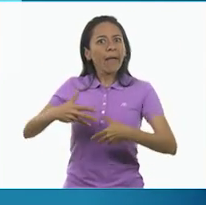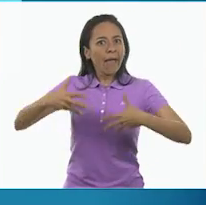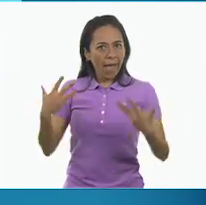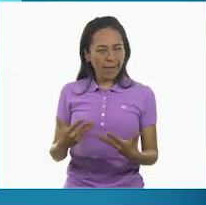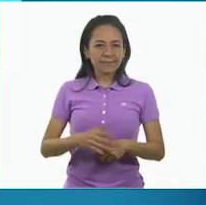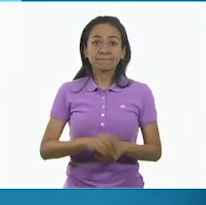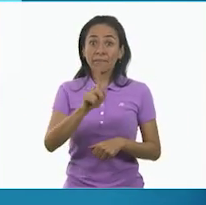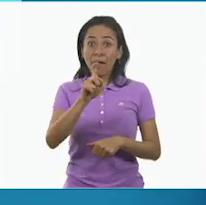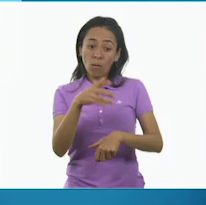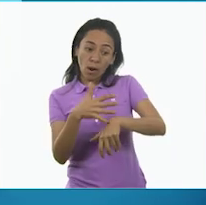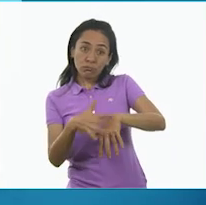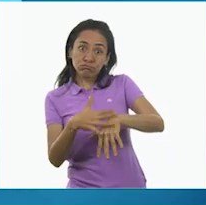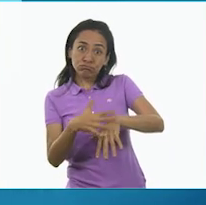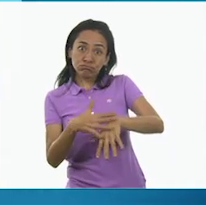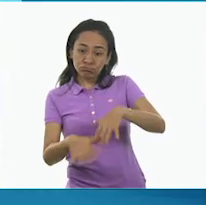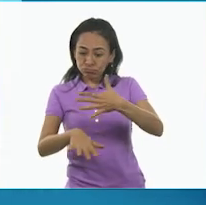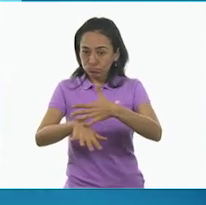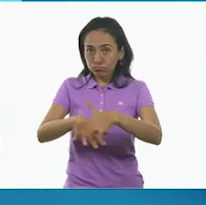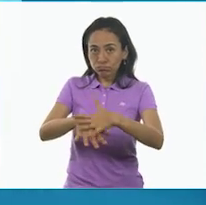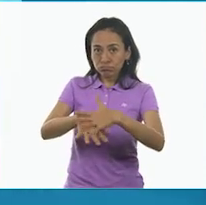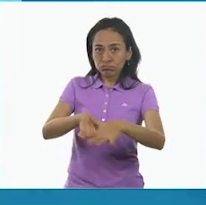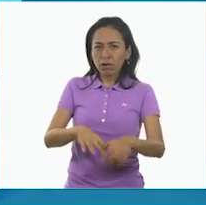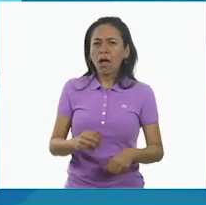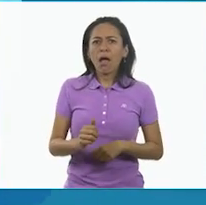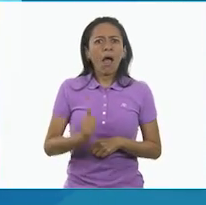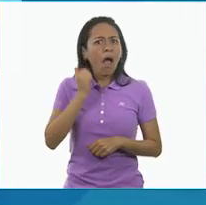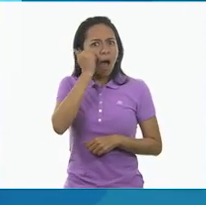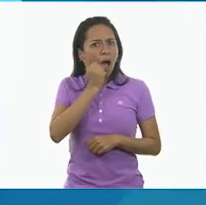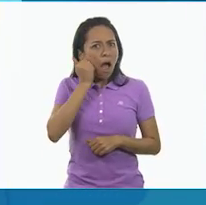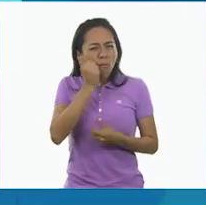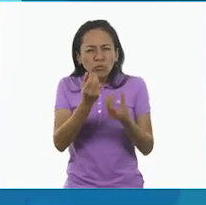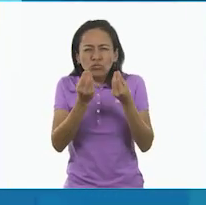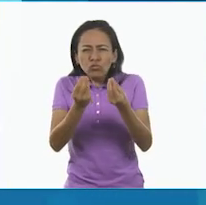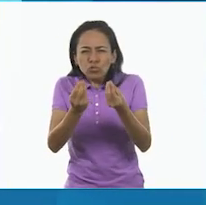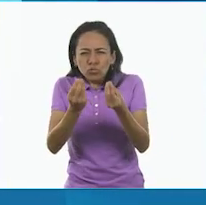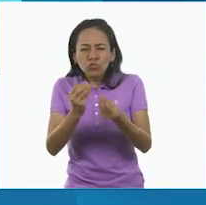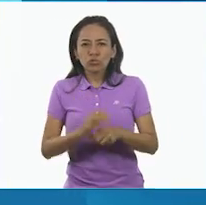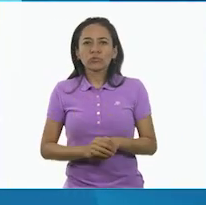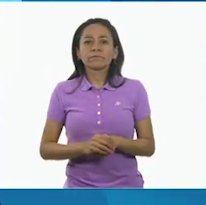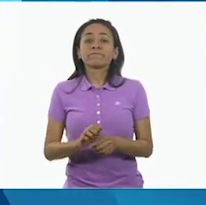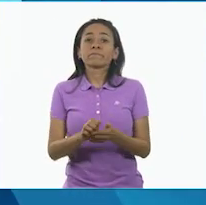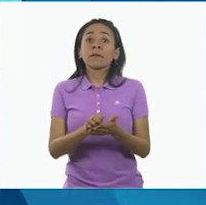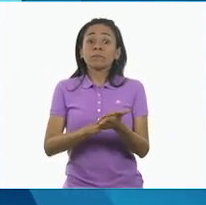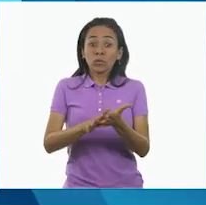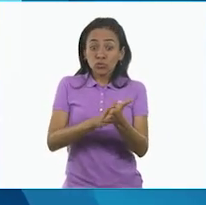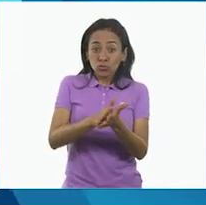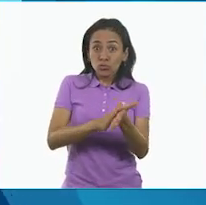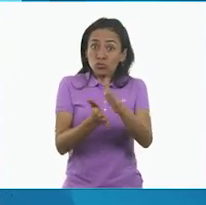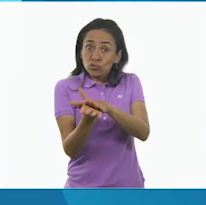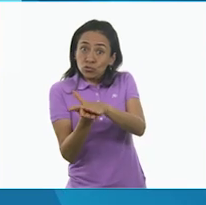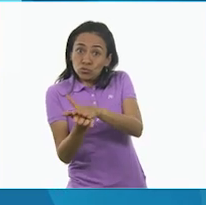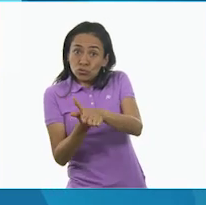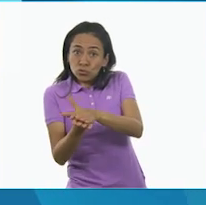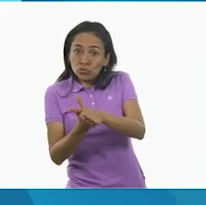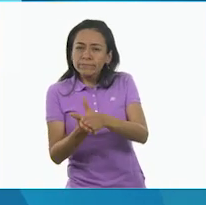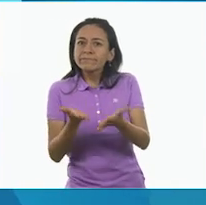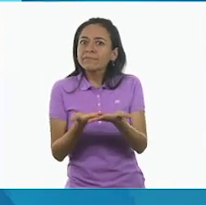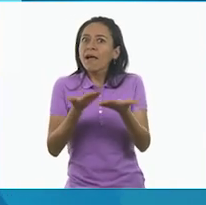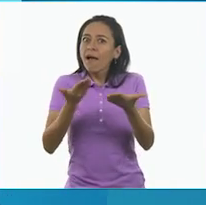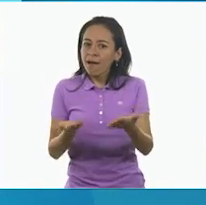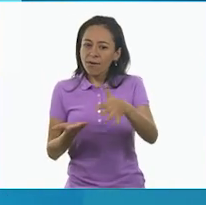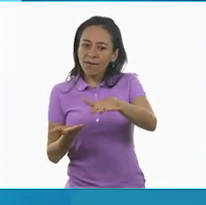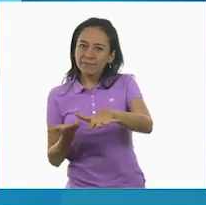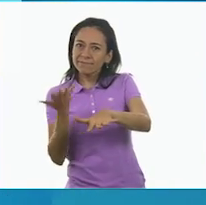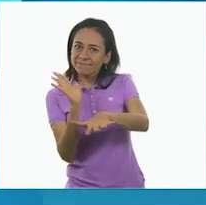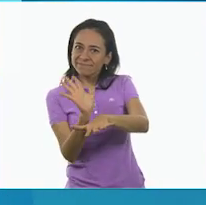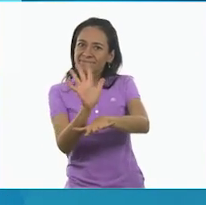manos. Usa suficiente jabón. Frota tus palmas una con la otra. Ahora, frota la palma